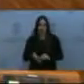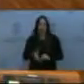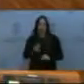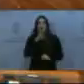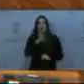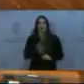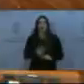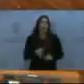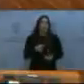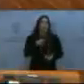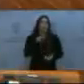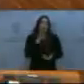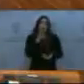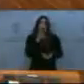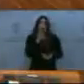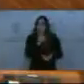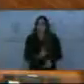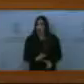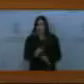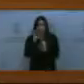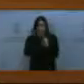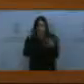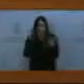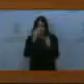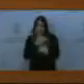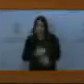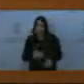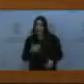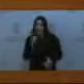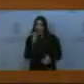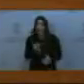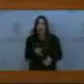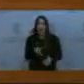tomaron en serio, ni hubo protocolos en serio, ni hubo,